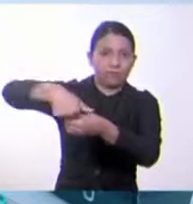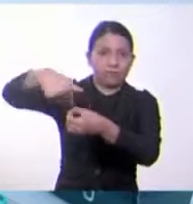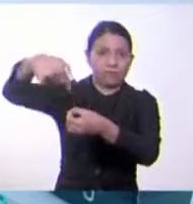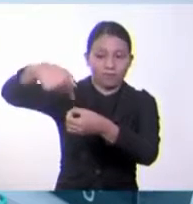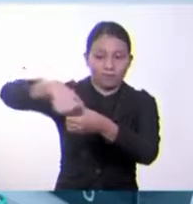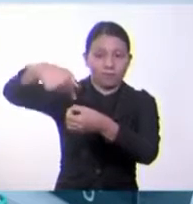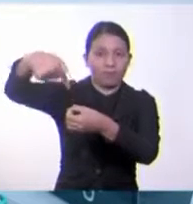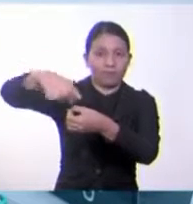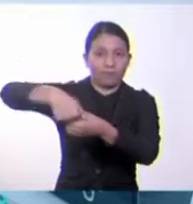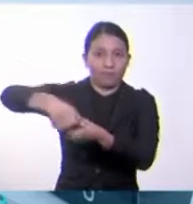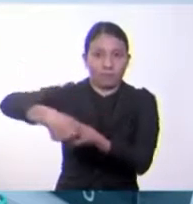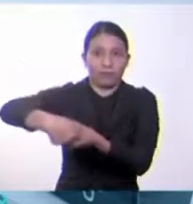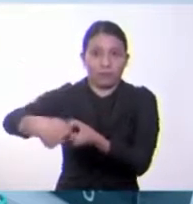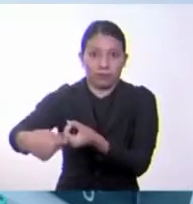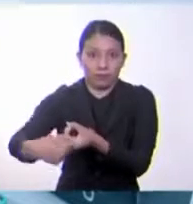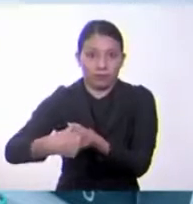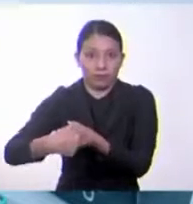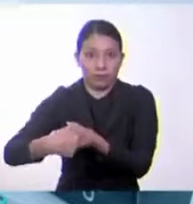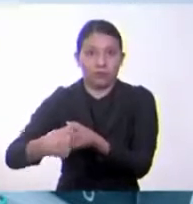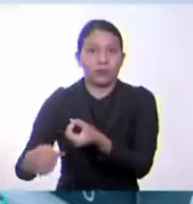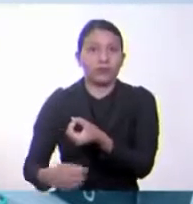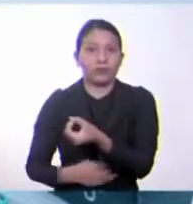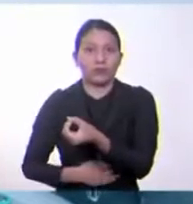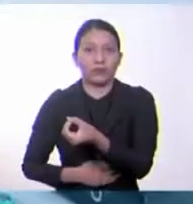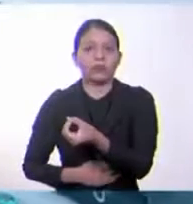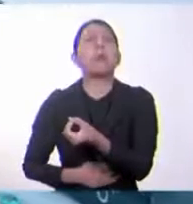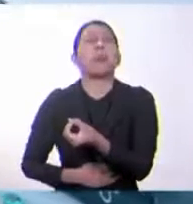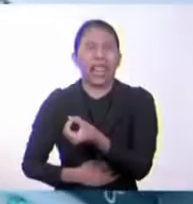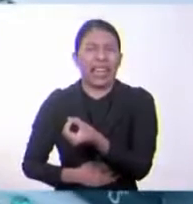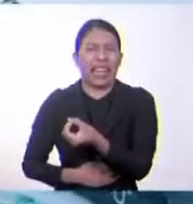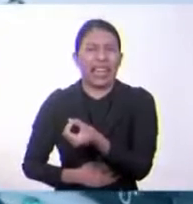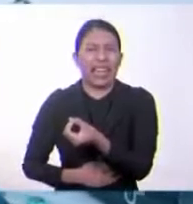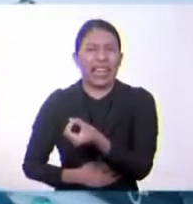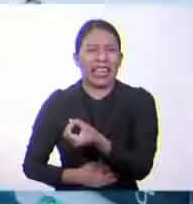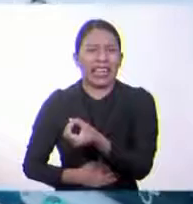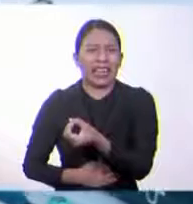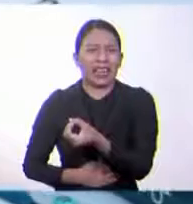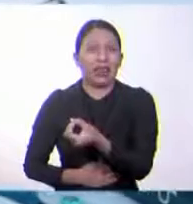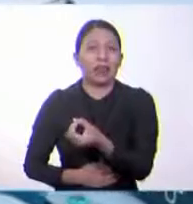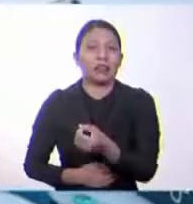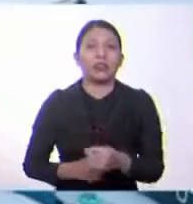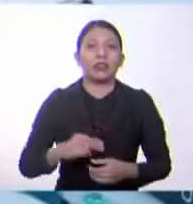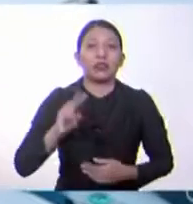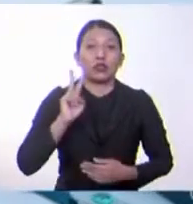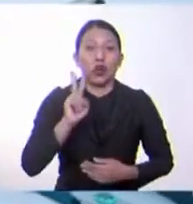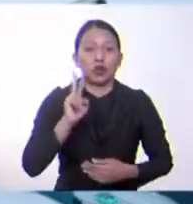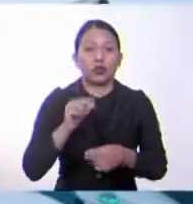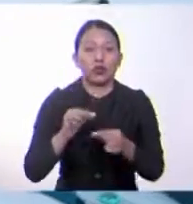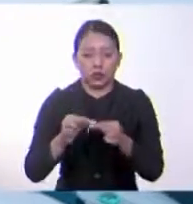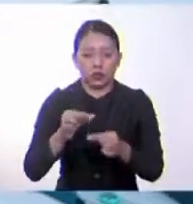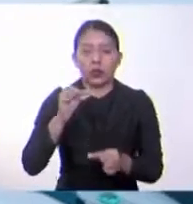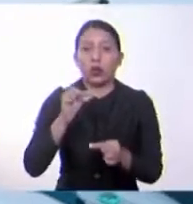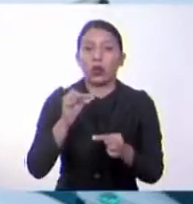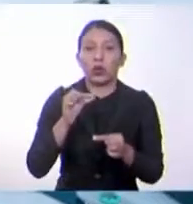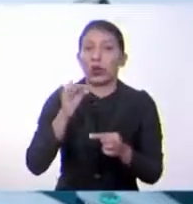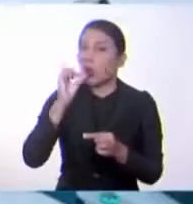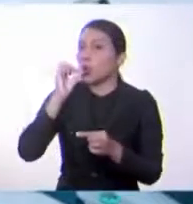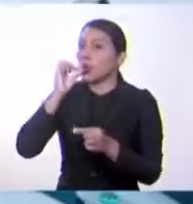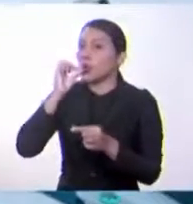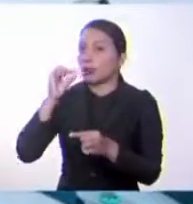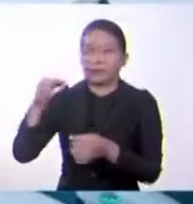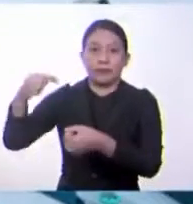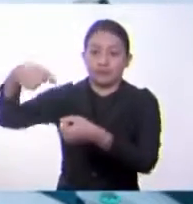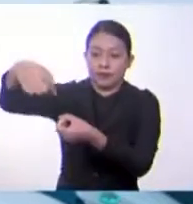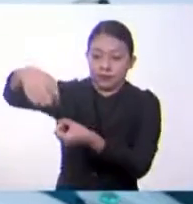de la botella de esta manera. ¿Para qué? Para que las 2 pajillas que vamos a utilizar entren en